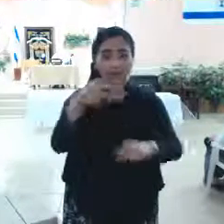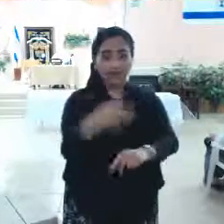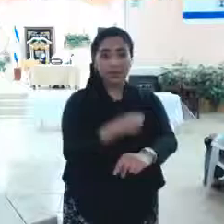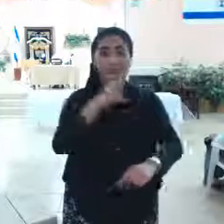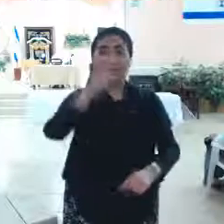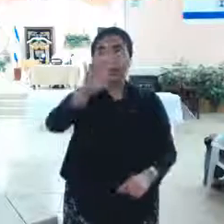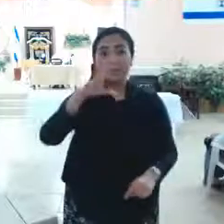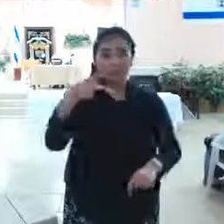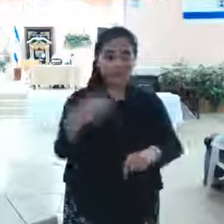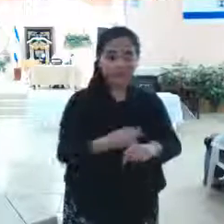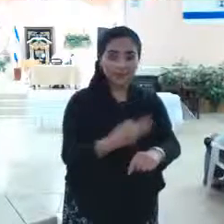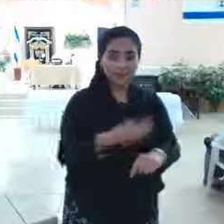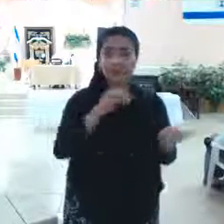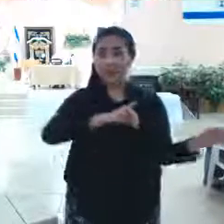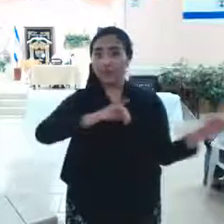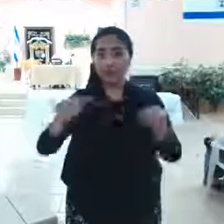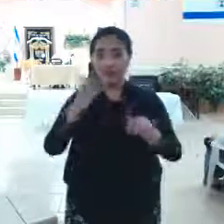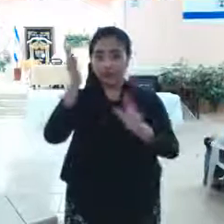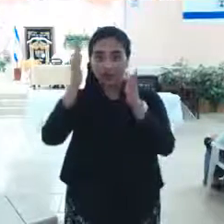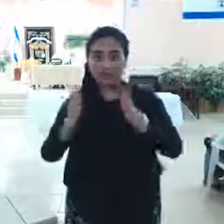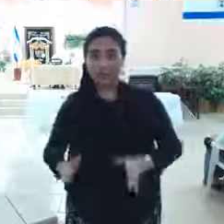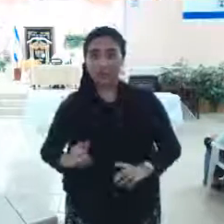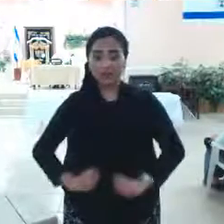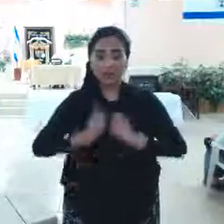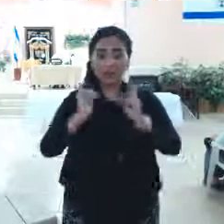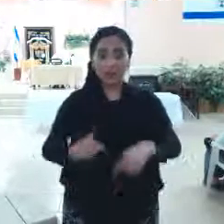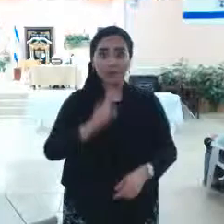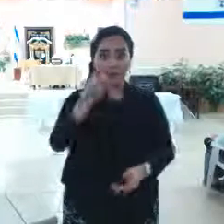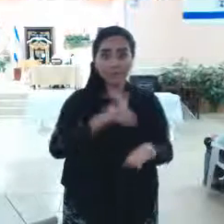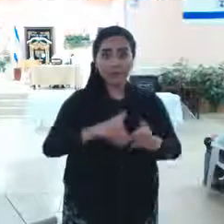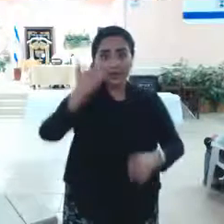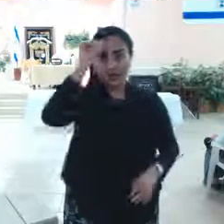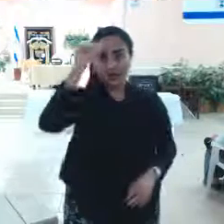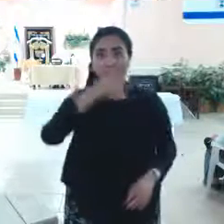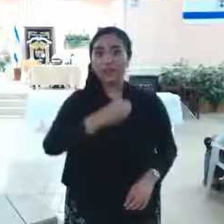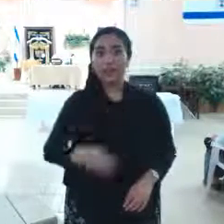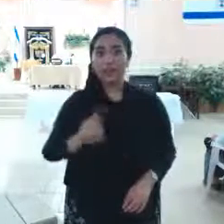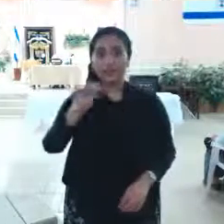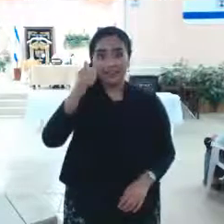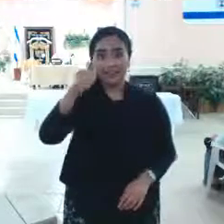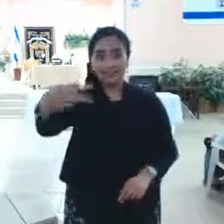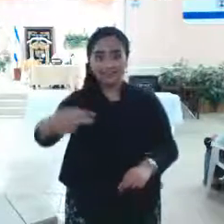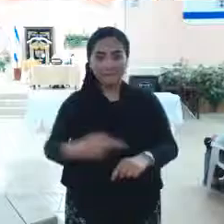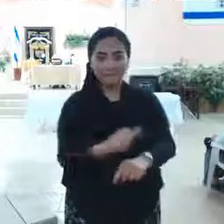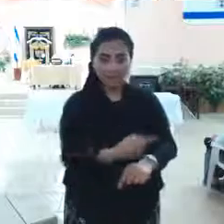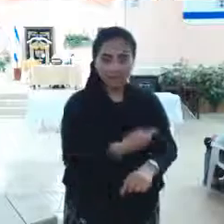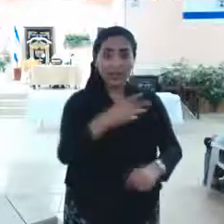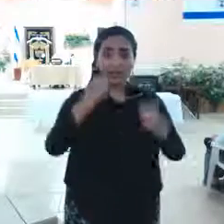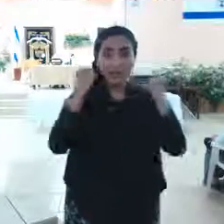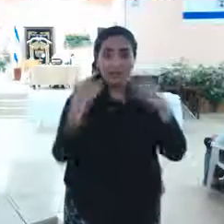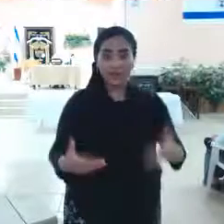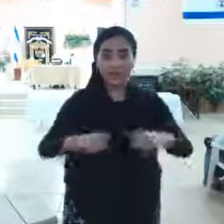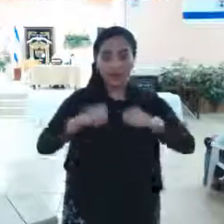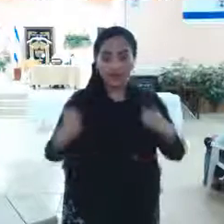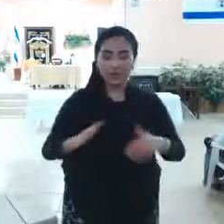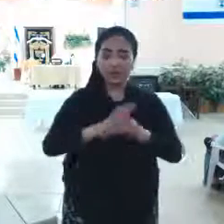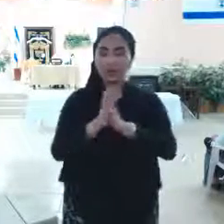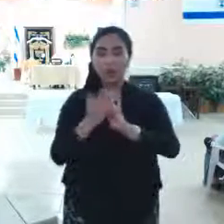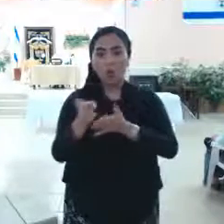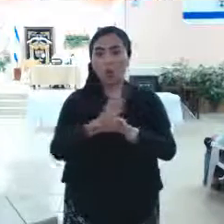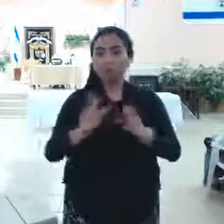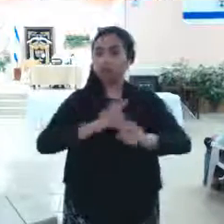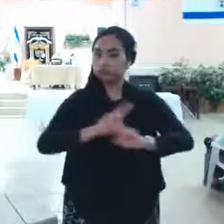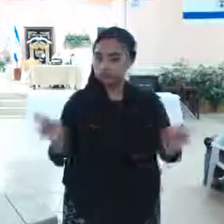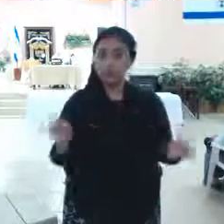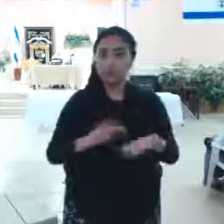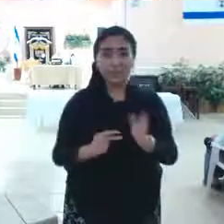7000 ovejas, y también los príncipes dieron al pueblo 1000 novillos y 10000 ovejas, y muchos Juanín ya se habían santificado.